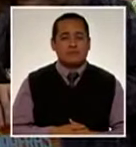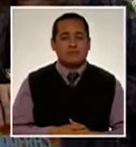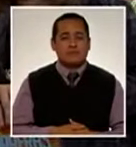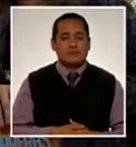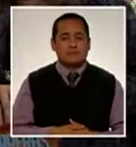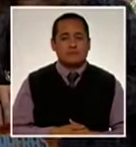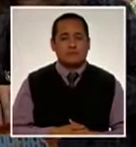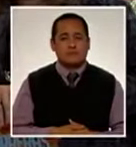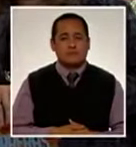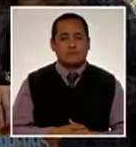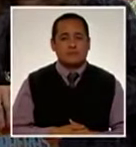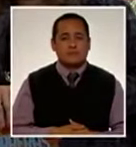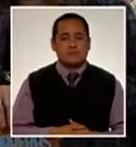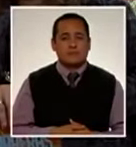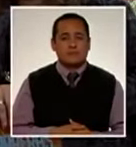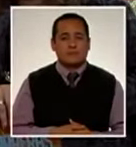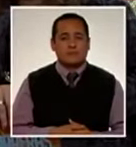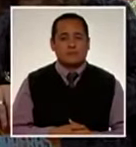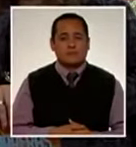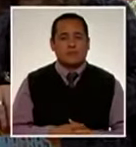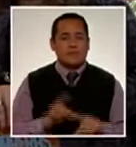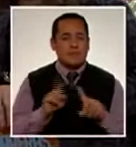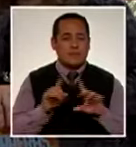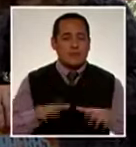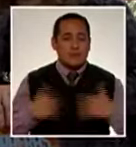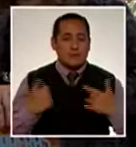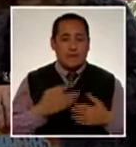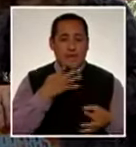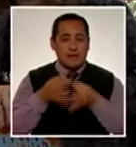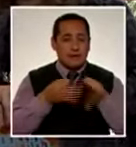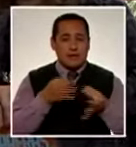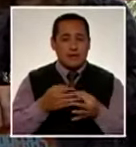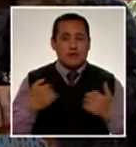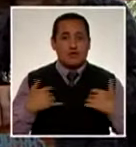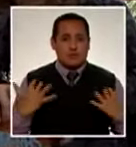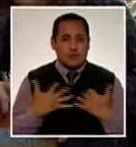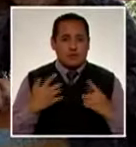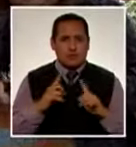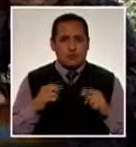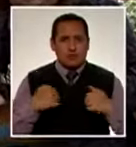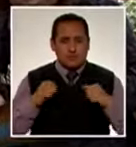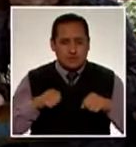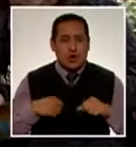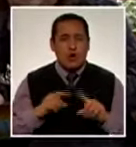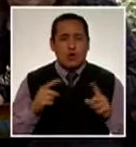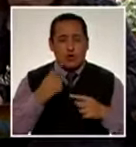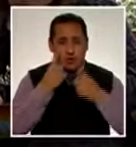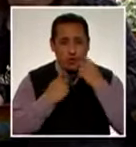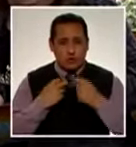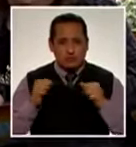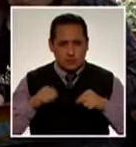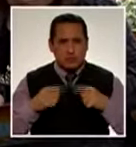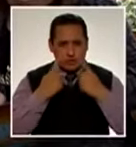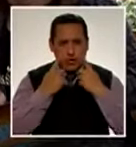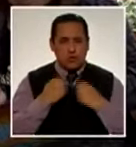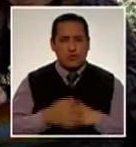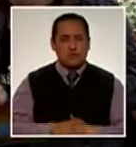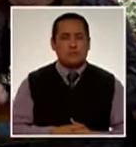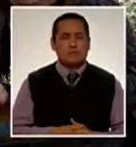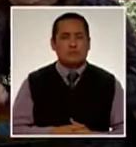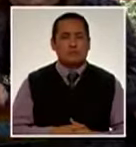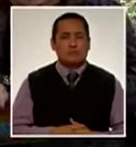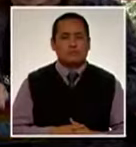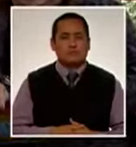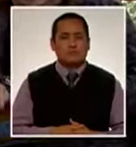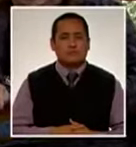And it's not like I'm never afraid or I never cry. No podría decir que nunca tengo miedo ni nunca lloro. But I